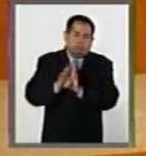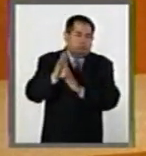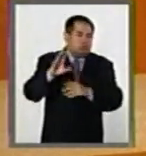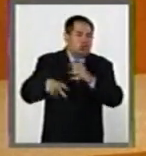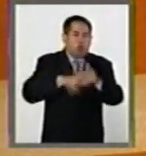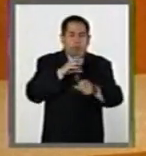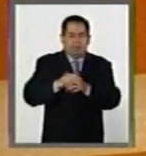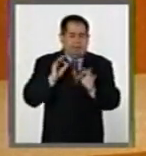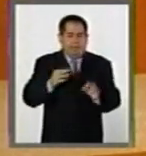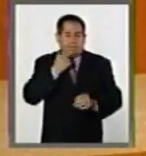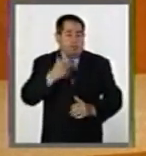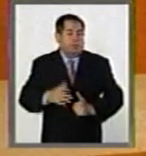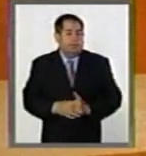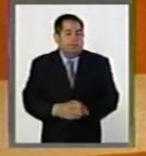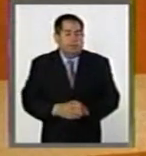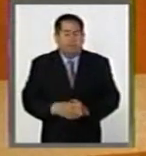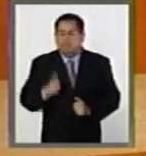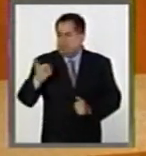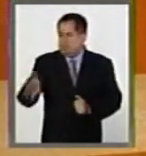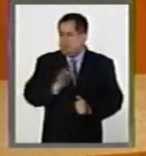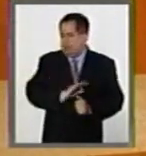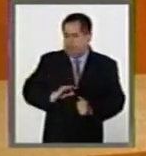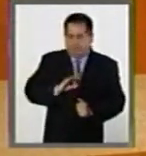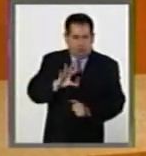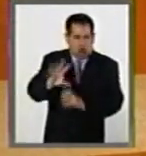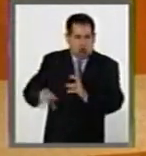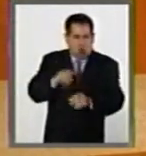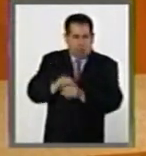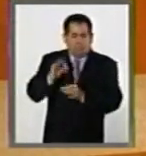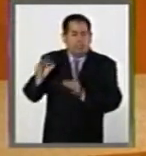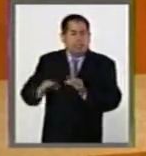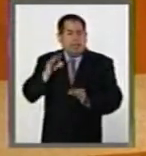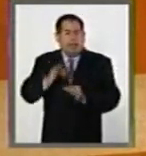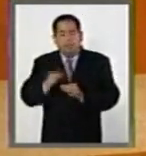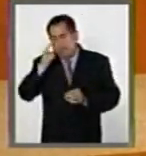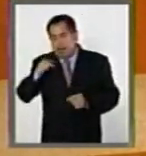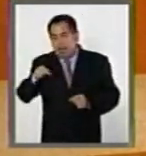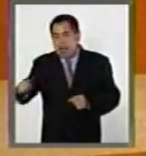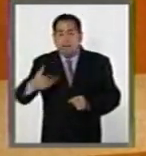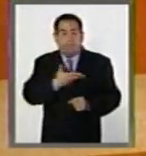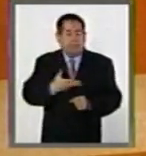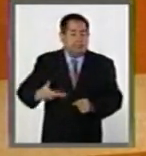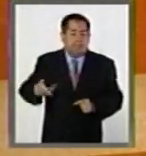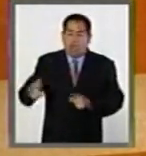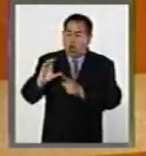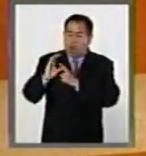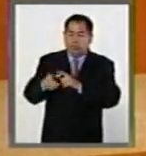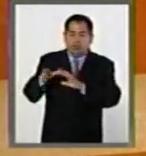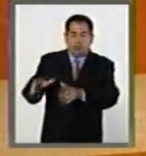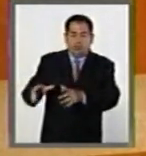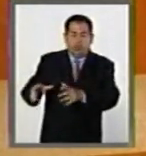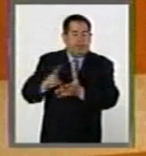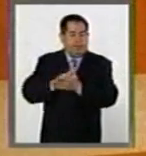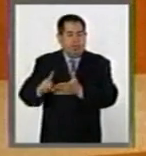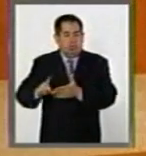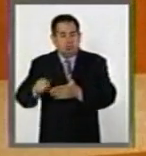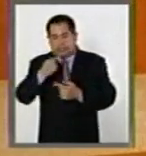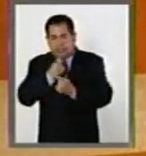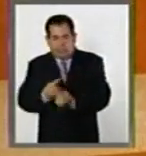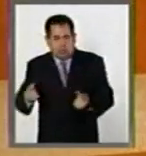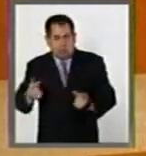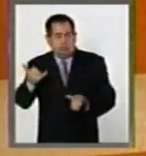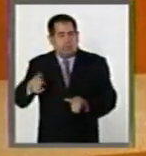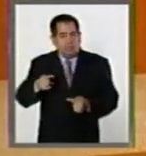sus potencialidades. Felicito de manera puntual a la presidenta de la Comisión de los Derechos de la Niñez y